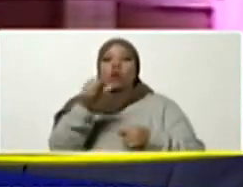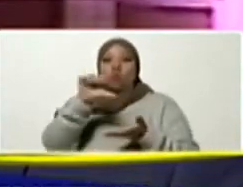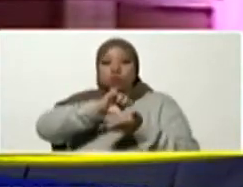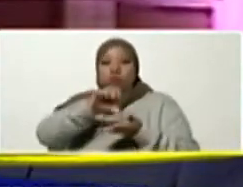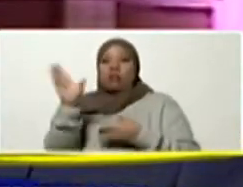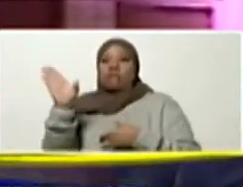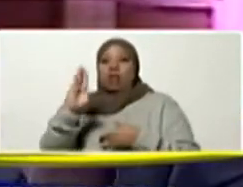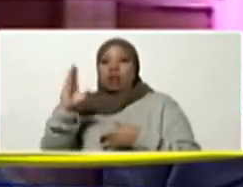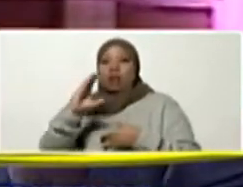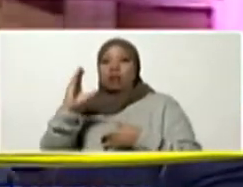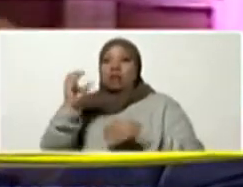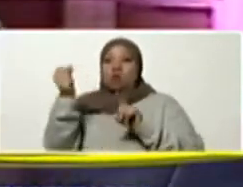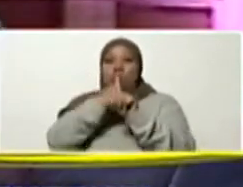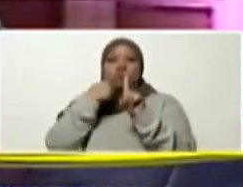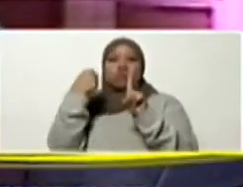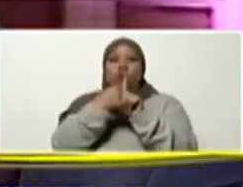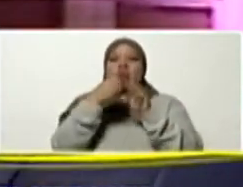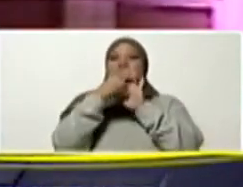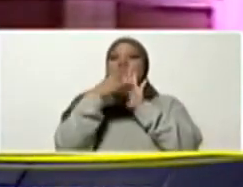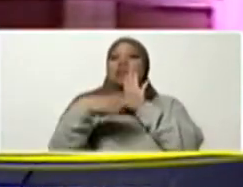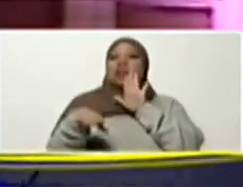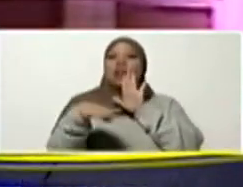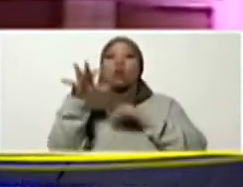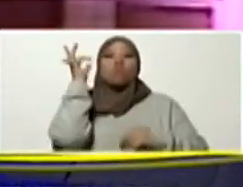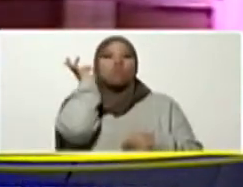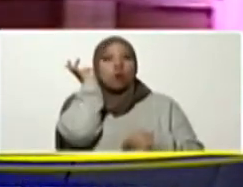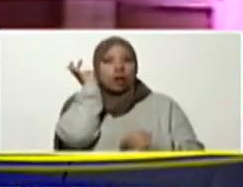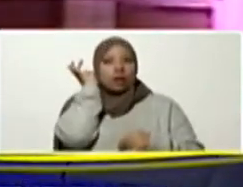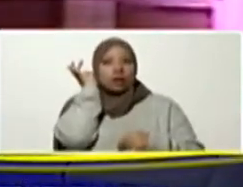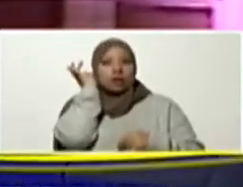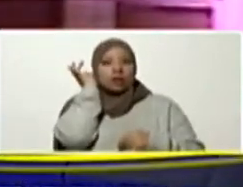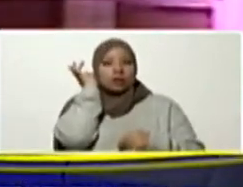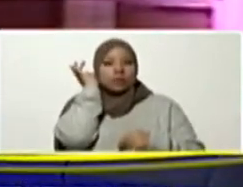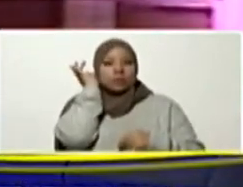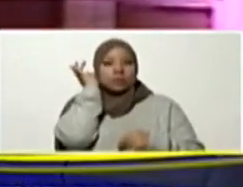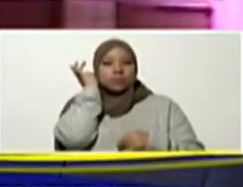Venezuela, luchadora por los derechos de la mujer.